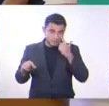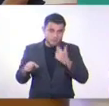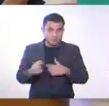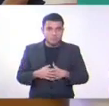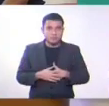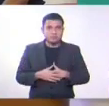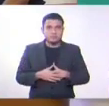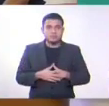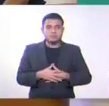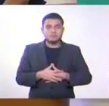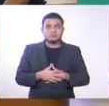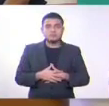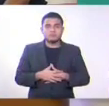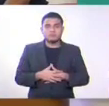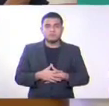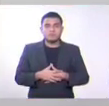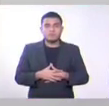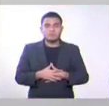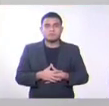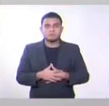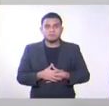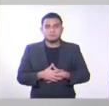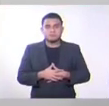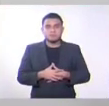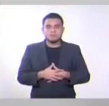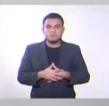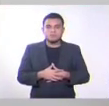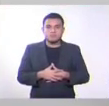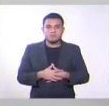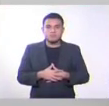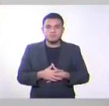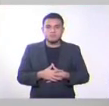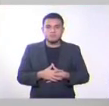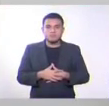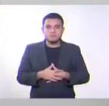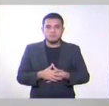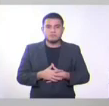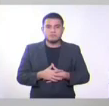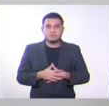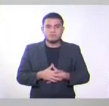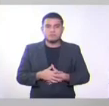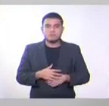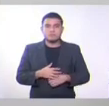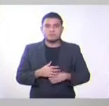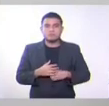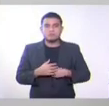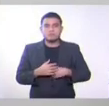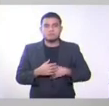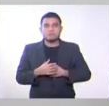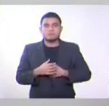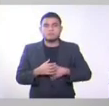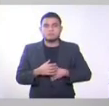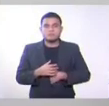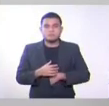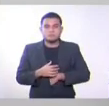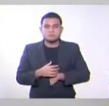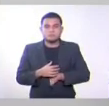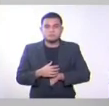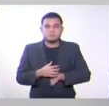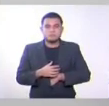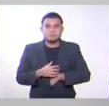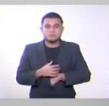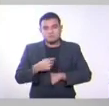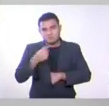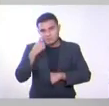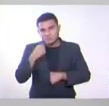¿Cuál es la distancia? Yo lo voy a poner así, PQ. Es decir, ¿cómo